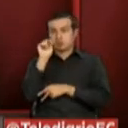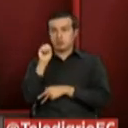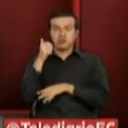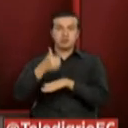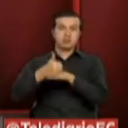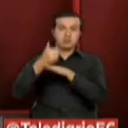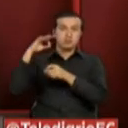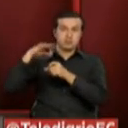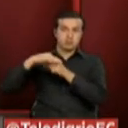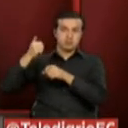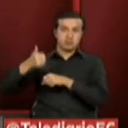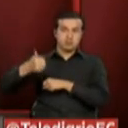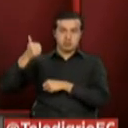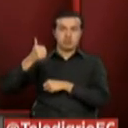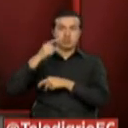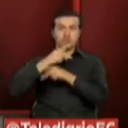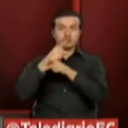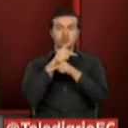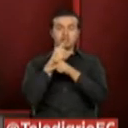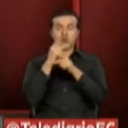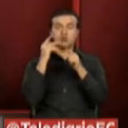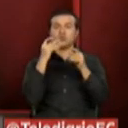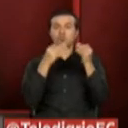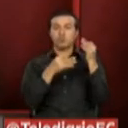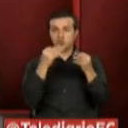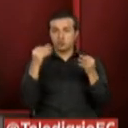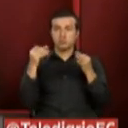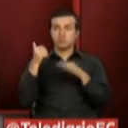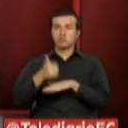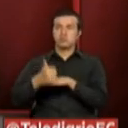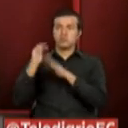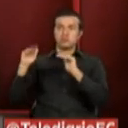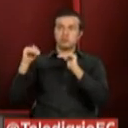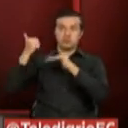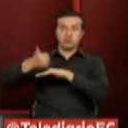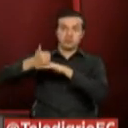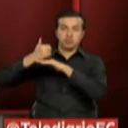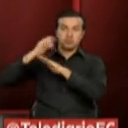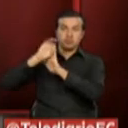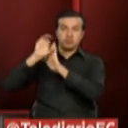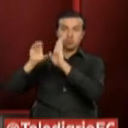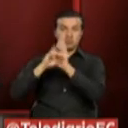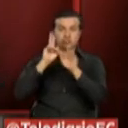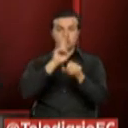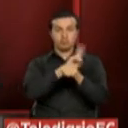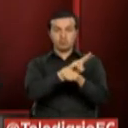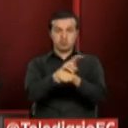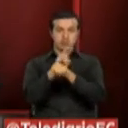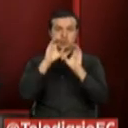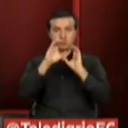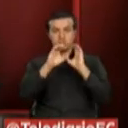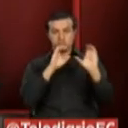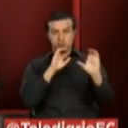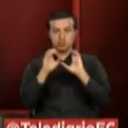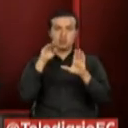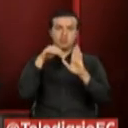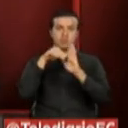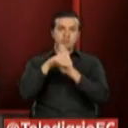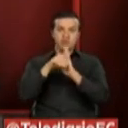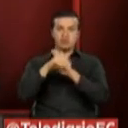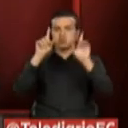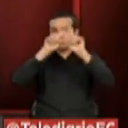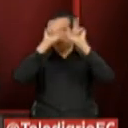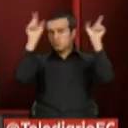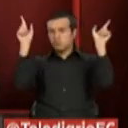Tribunal Contencioso Electoral, Consejo de la Judicatura, Magistrados de la Primera Corte Constitucional, Superintendentes de Comunicación, Bancos,